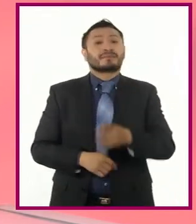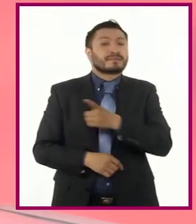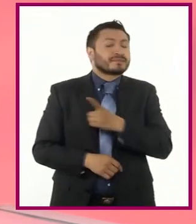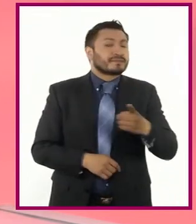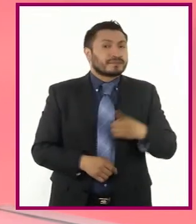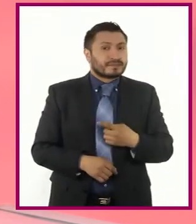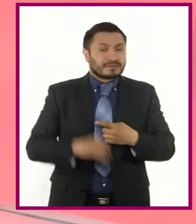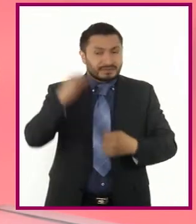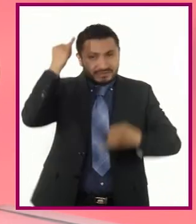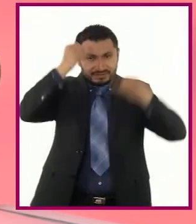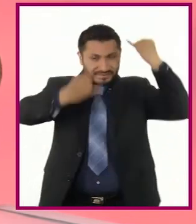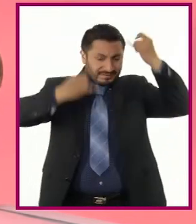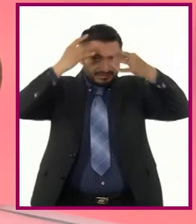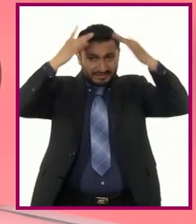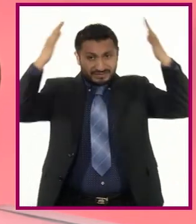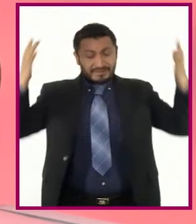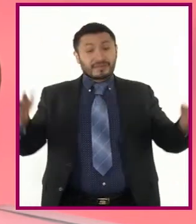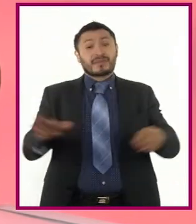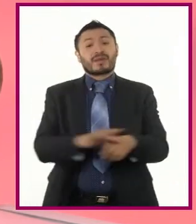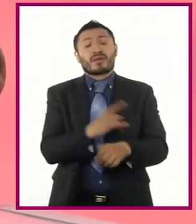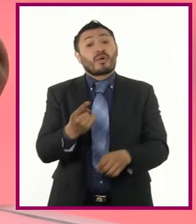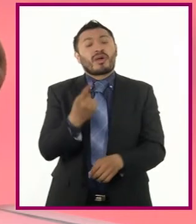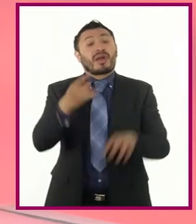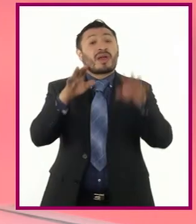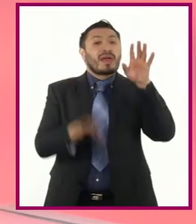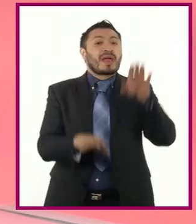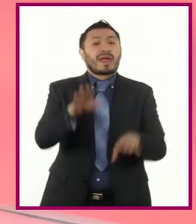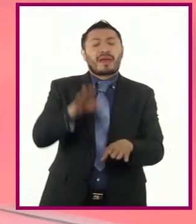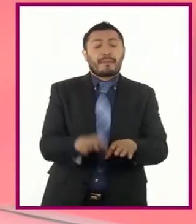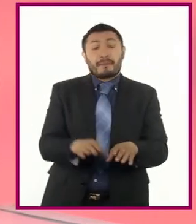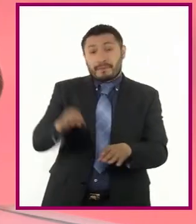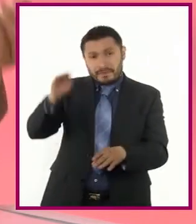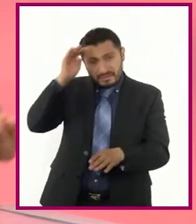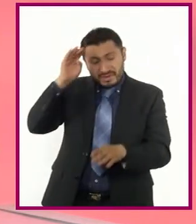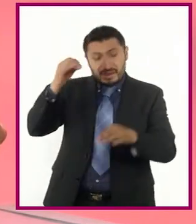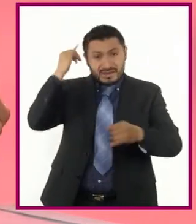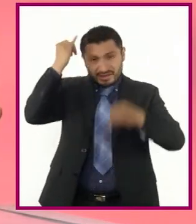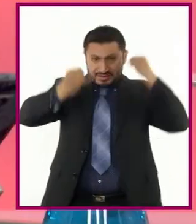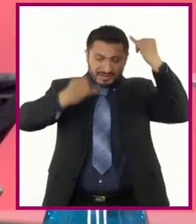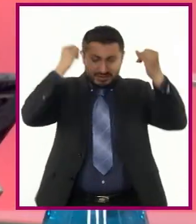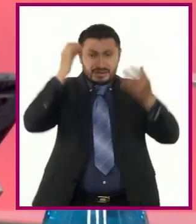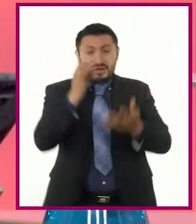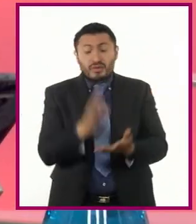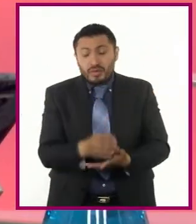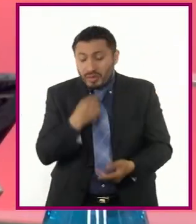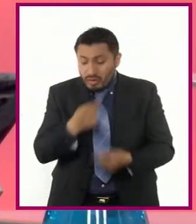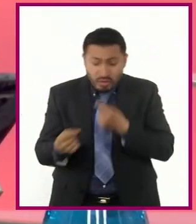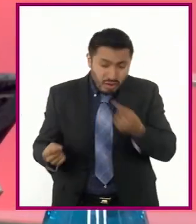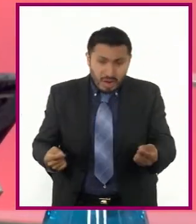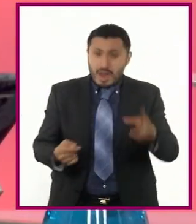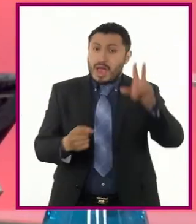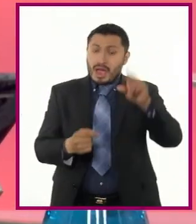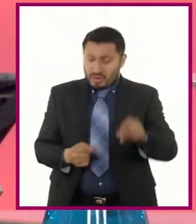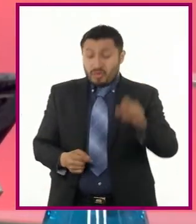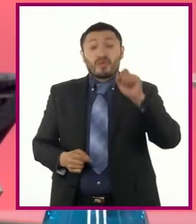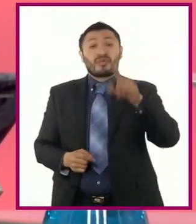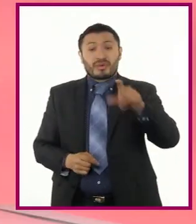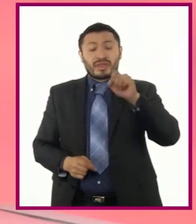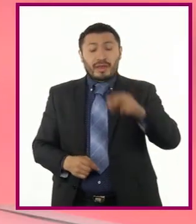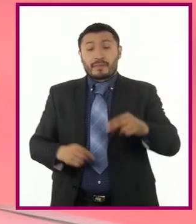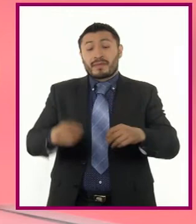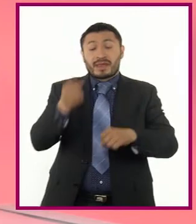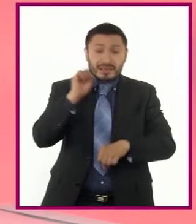mantener la imaginación, porque muchas de las ocasiones uno piensa que la imaginación es nada más para los niños. También esto se utiliza tanto a